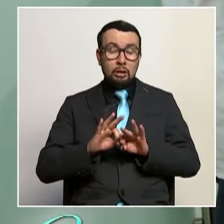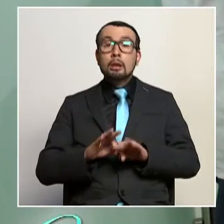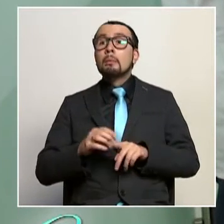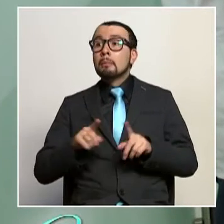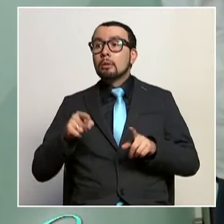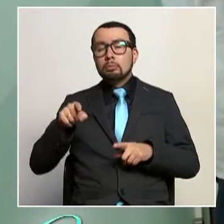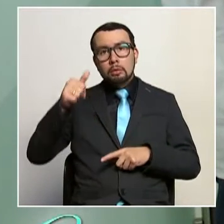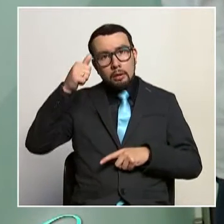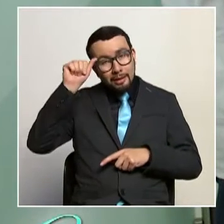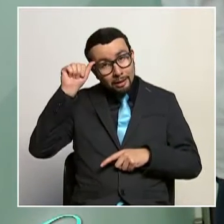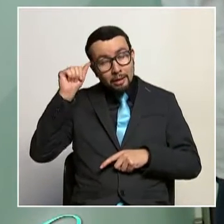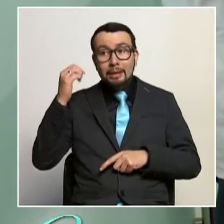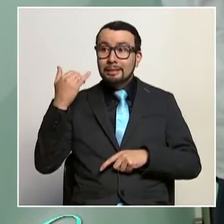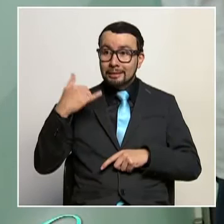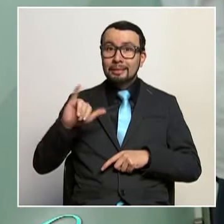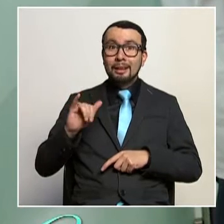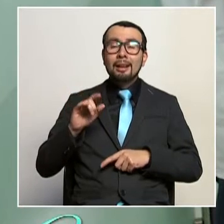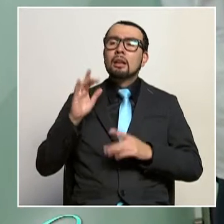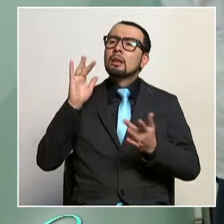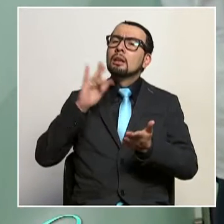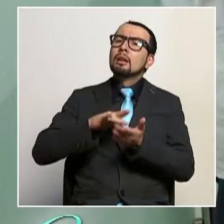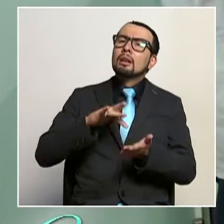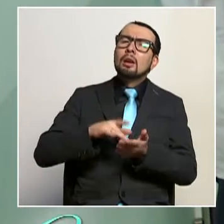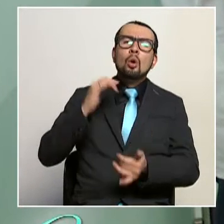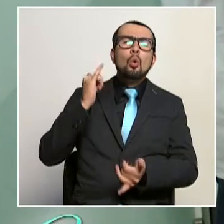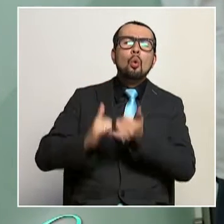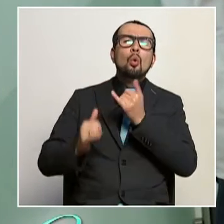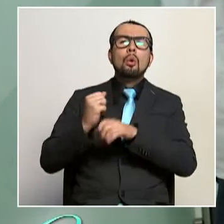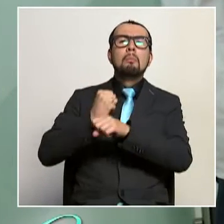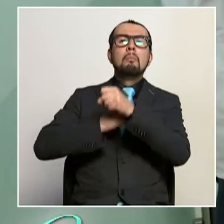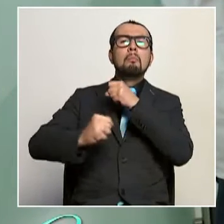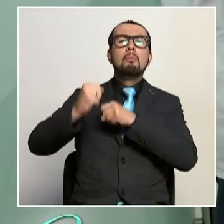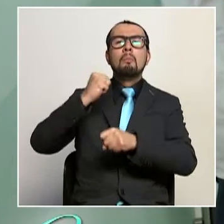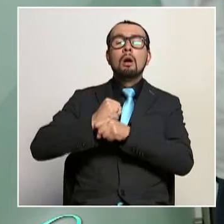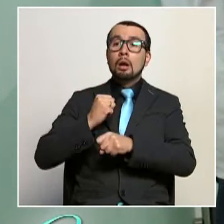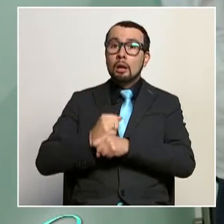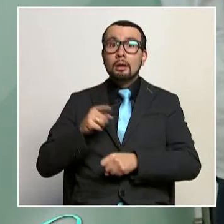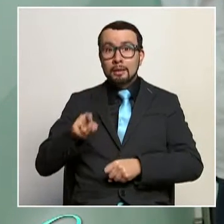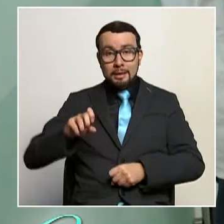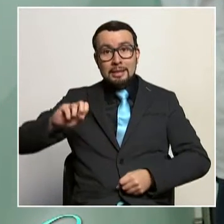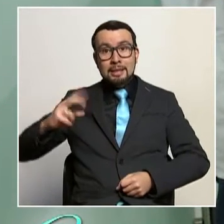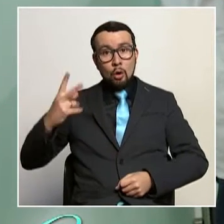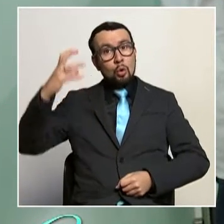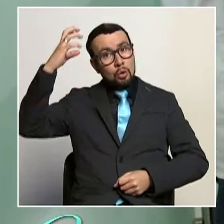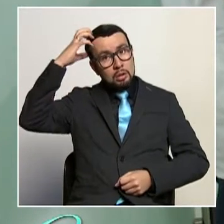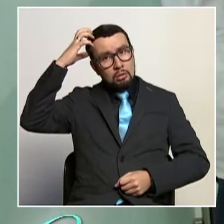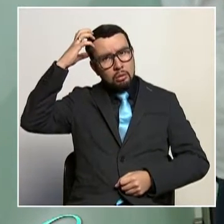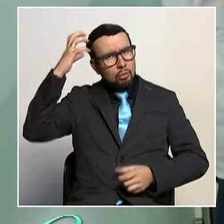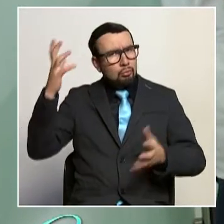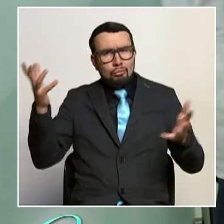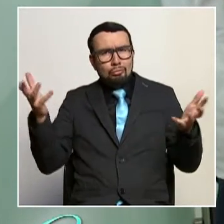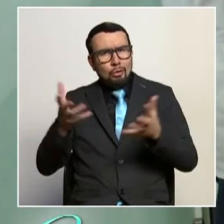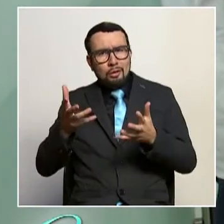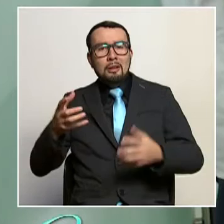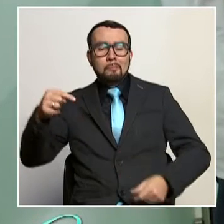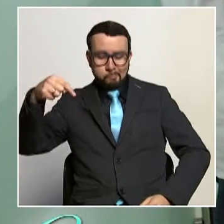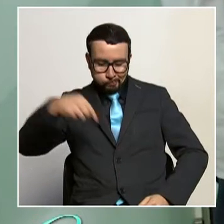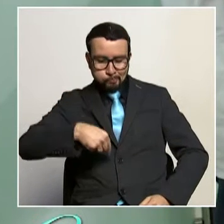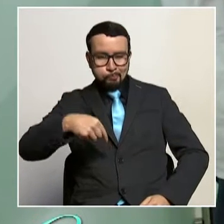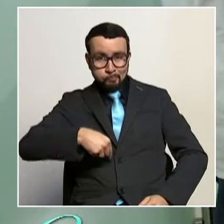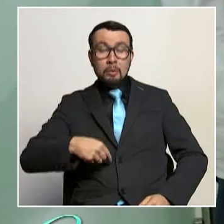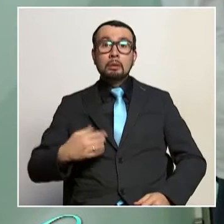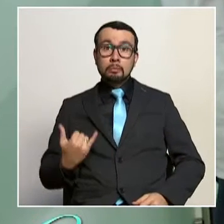acordémonos que ya inclusive hemos estado hablando en los últimos años de un segundo cerebro. Estamos hablando de que ahí existen